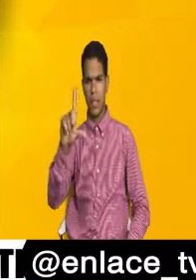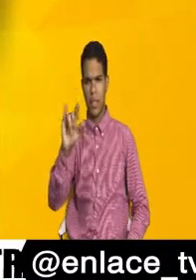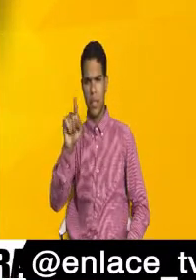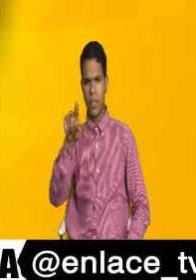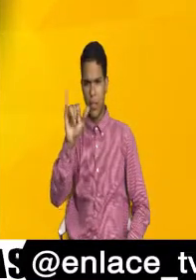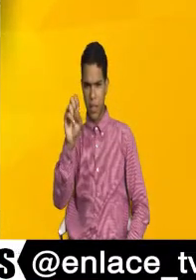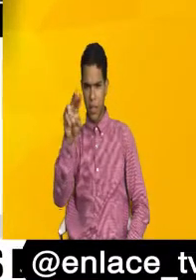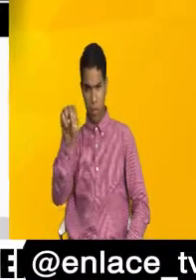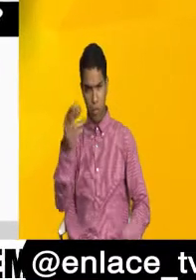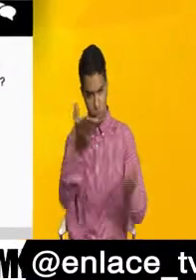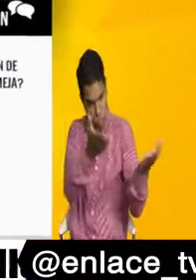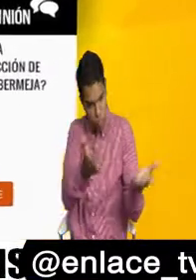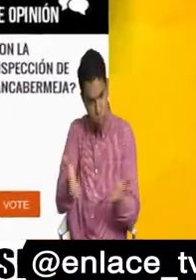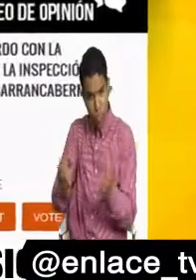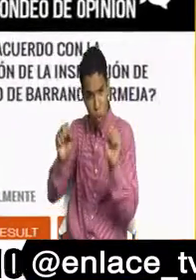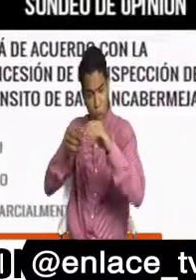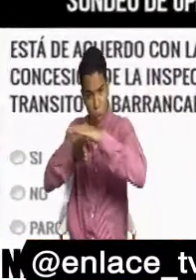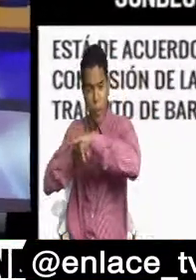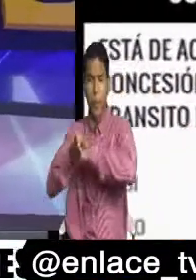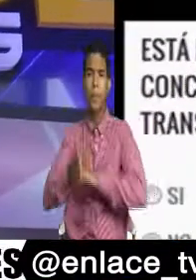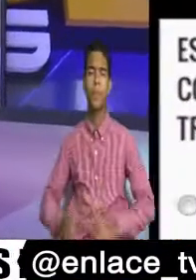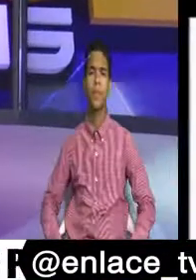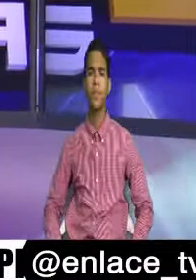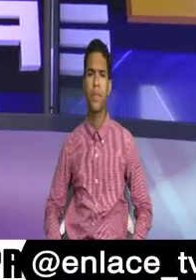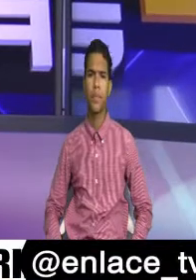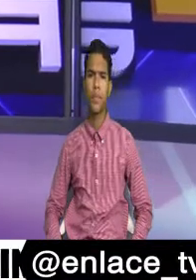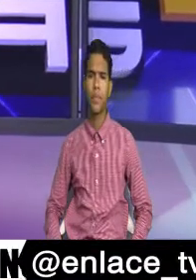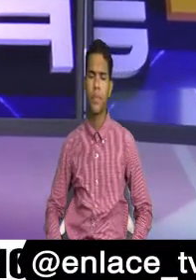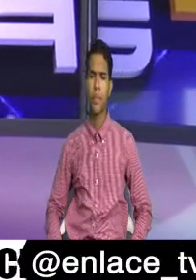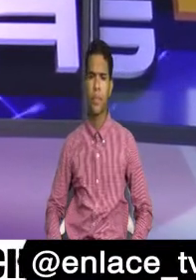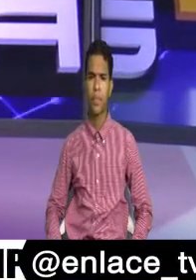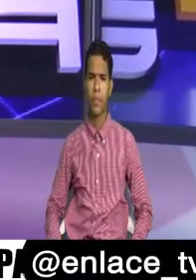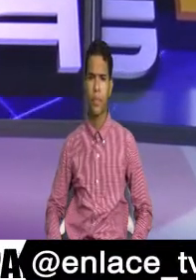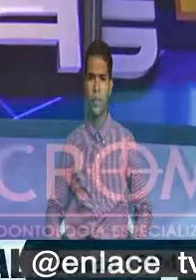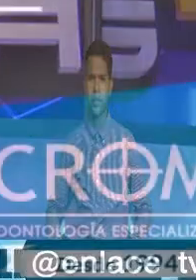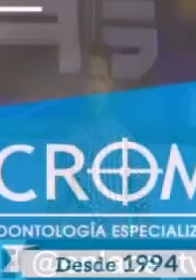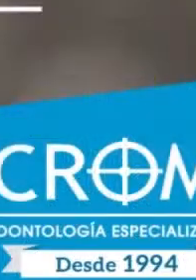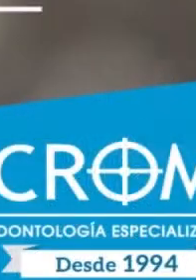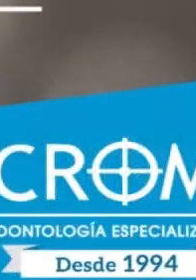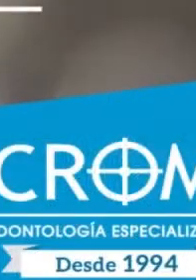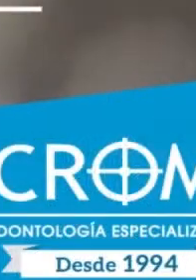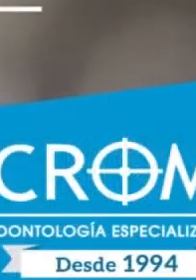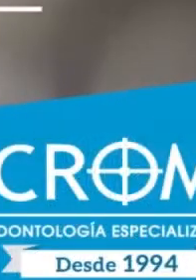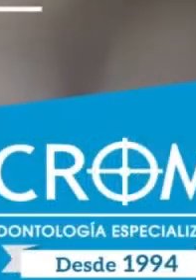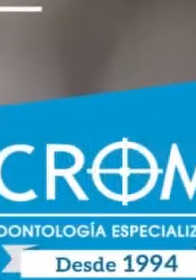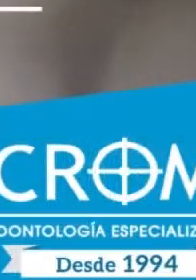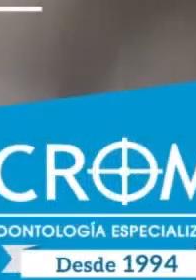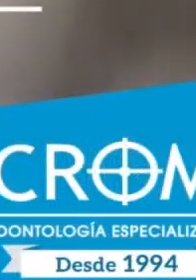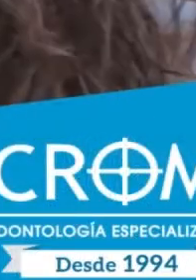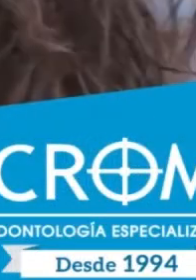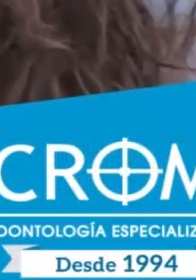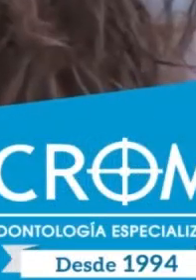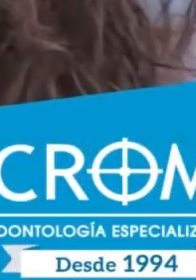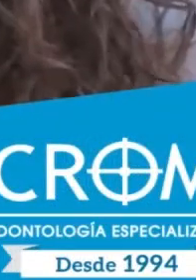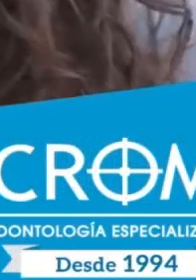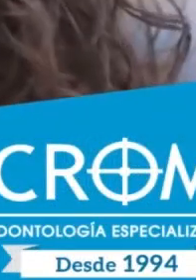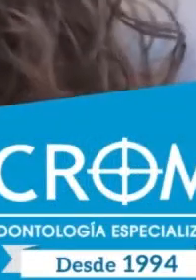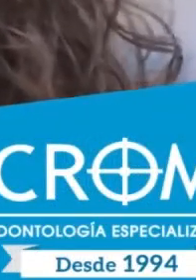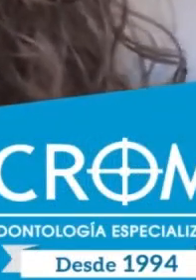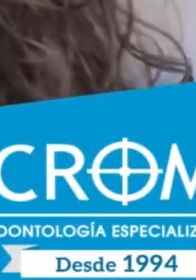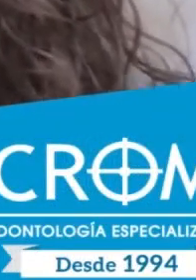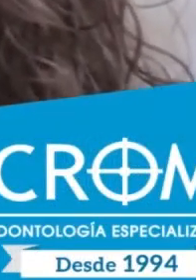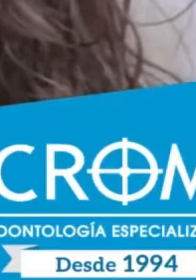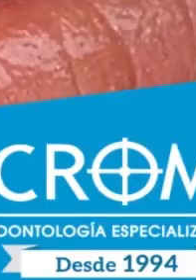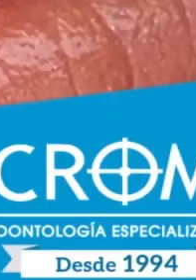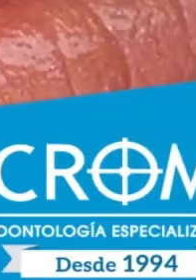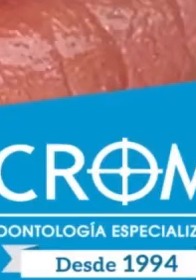www.enlacetelevisión.com. Visítenos. Y si quiere que no se note su ortodoncia, los brackets transparentes son para usted más estética, con